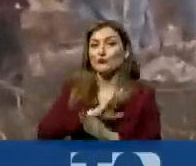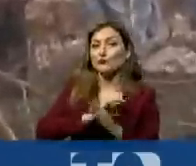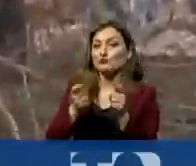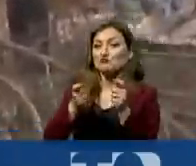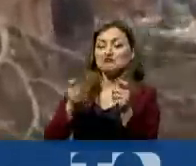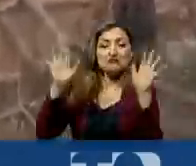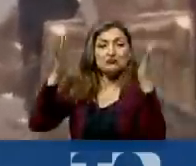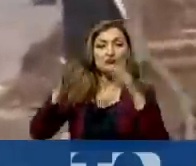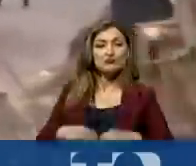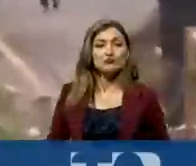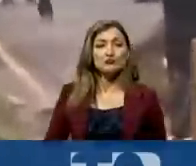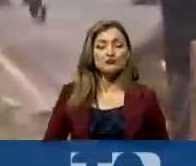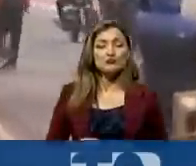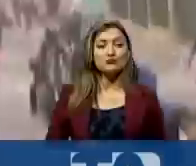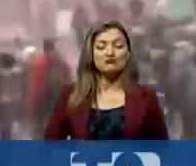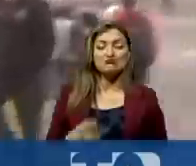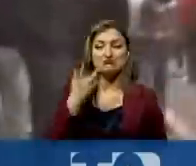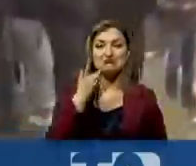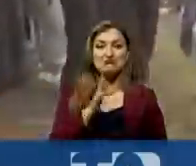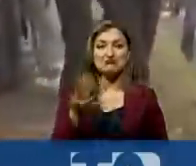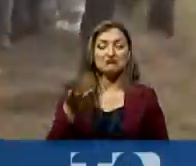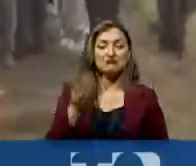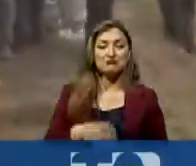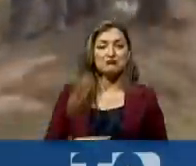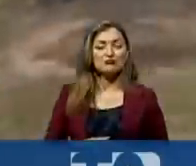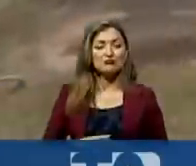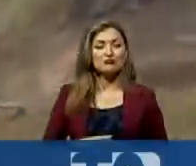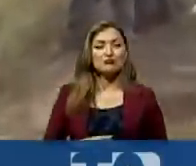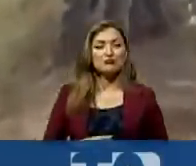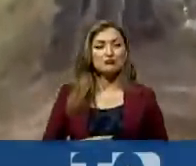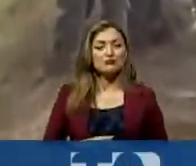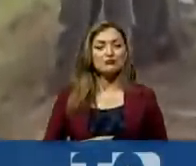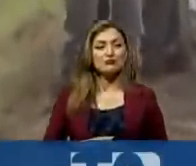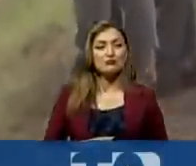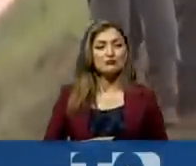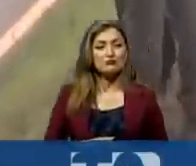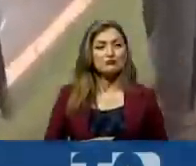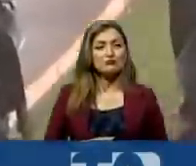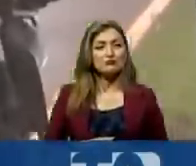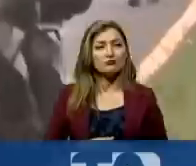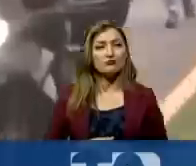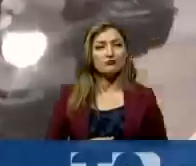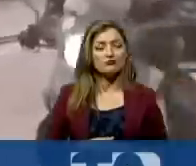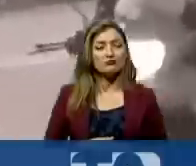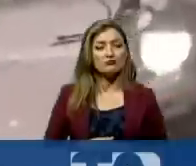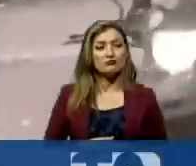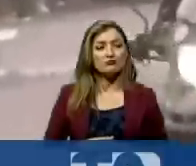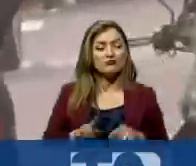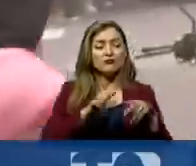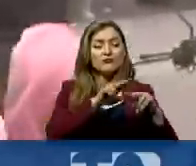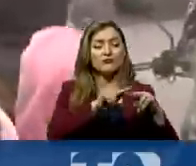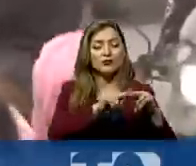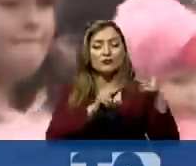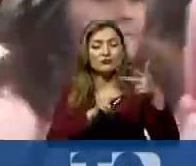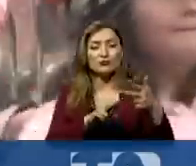tránsito eso nos ha llamado muchísimo la atención y ahí lo que están haciendo pues los taxis de este de este sector es trasladar